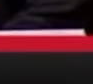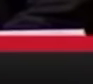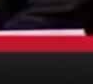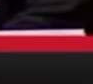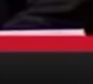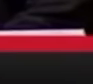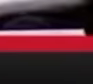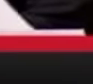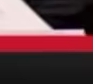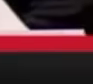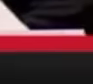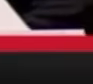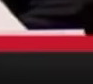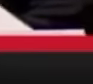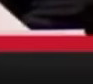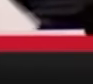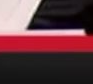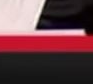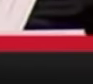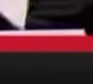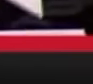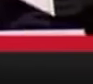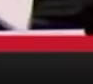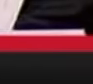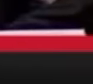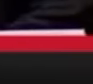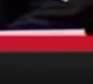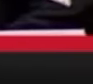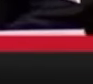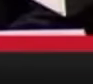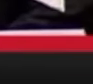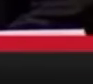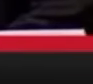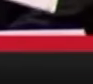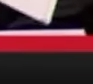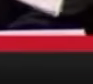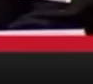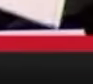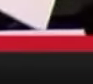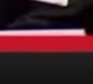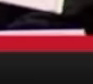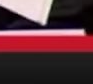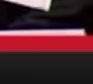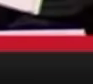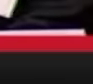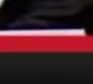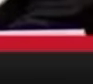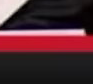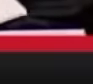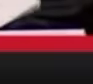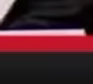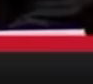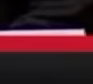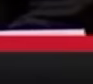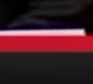7 de julio del 2011, indíqueme, por favor, cuál es el sustento técnico para darle 10 años más de